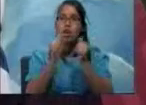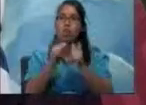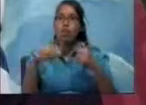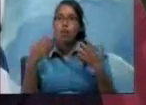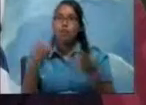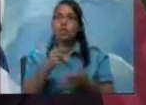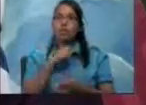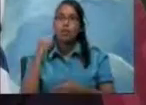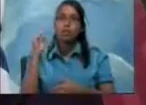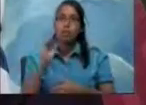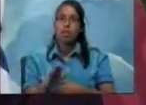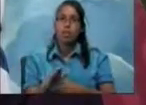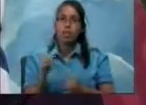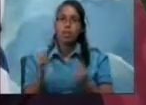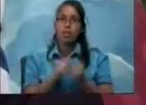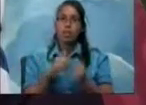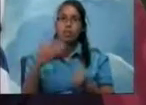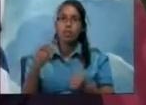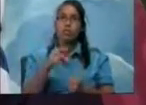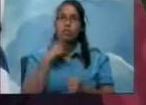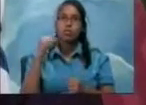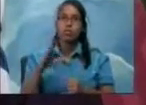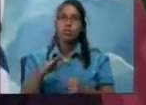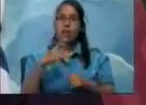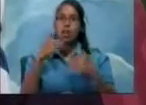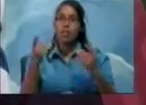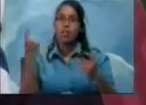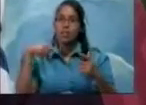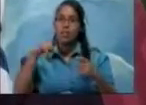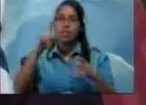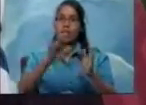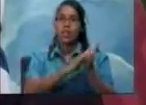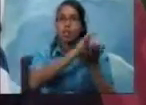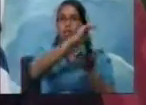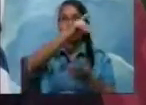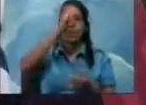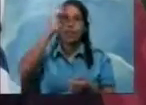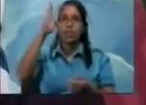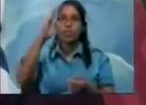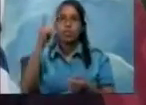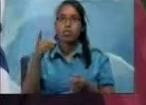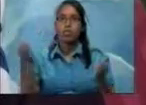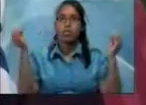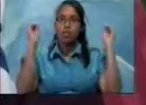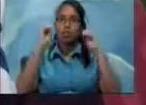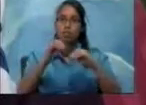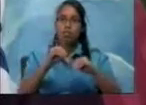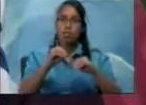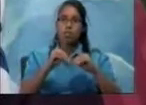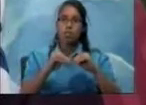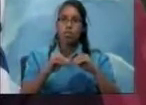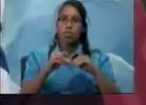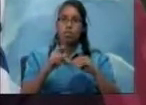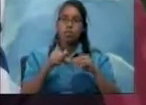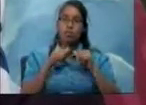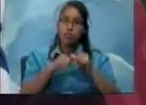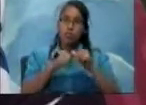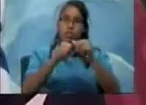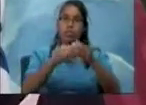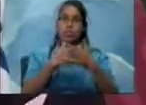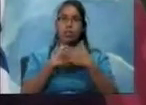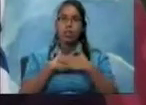muerte con qué muerte había de glorificar a Dios y y Dios sígueme